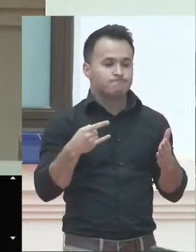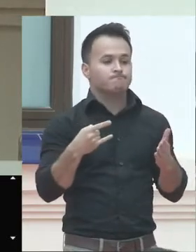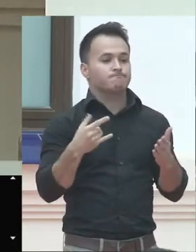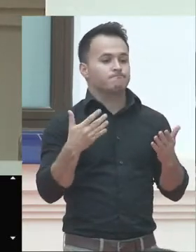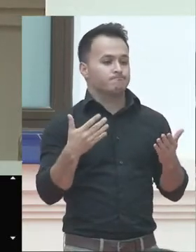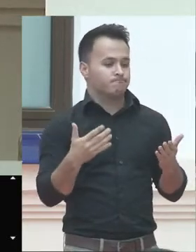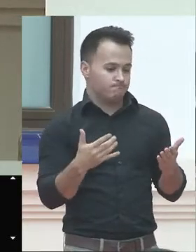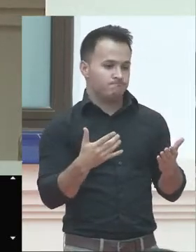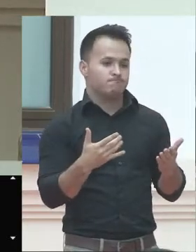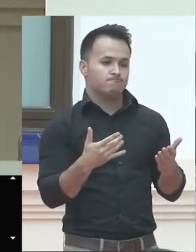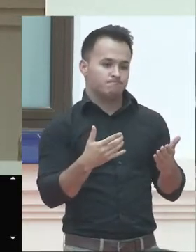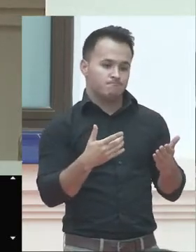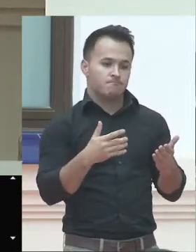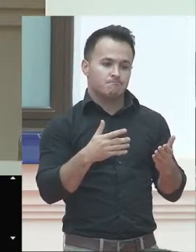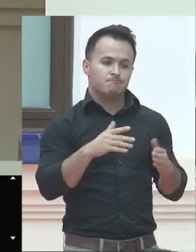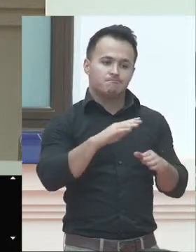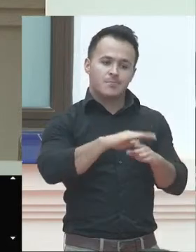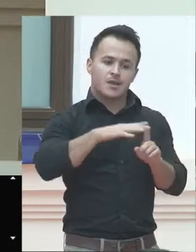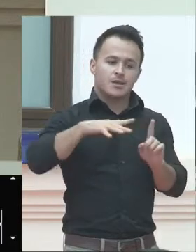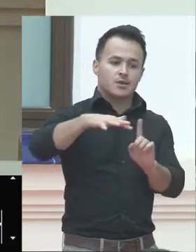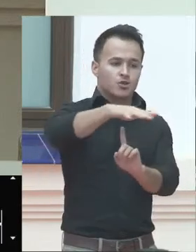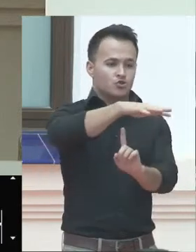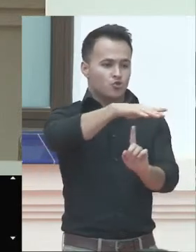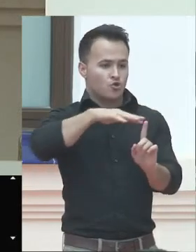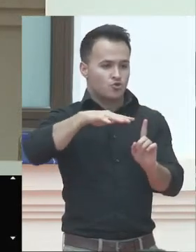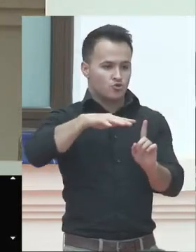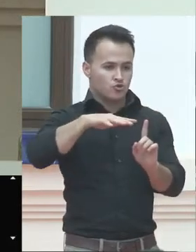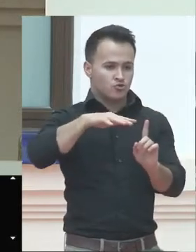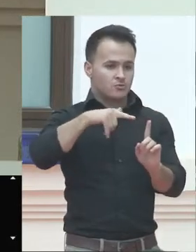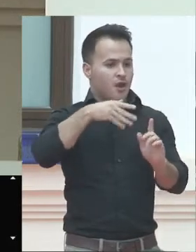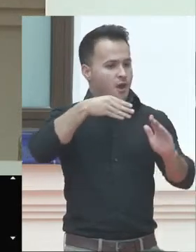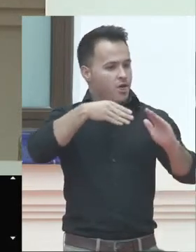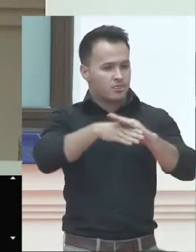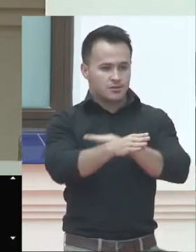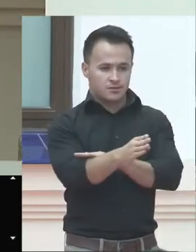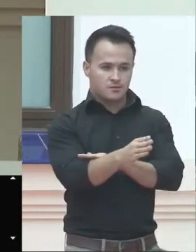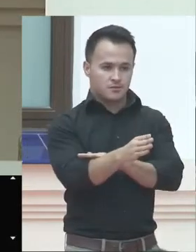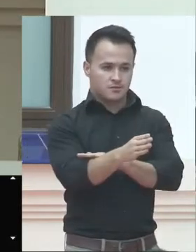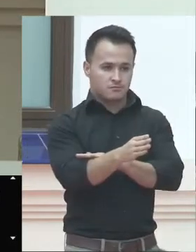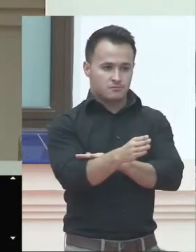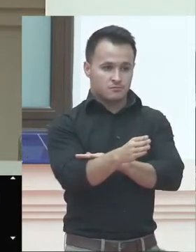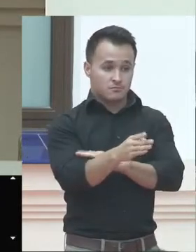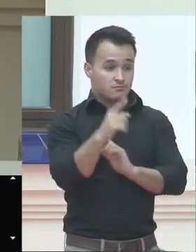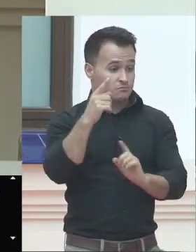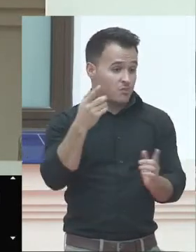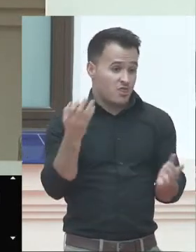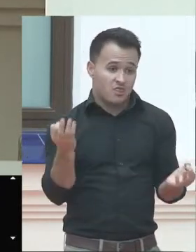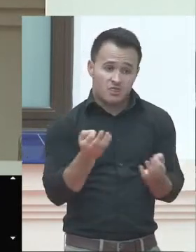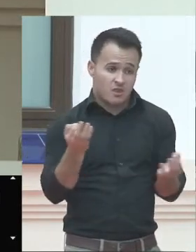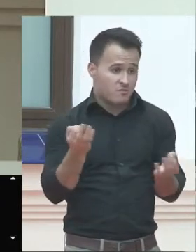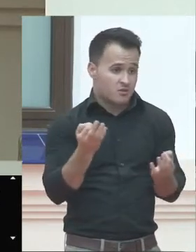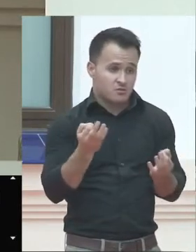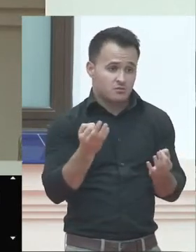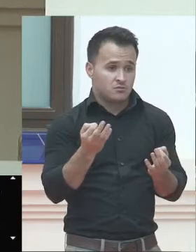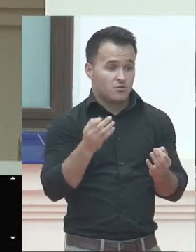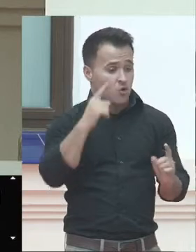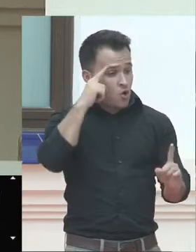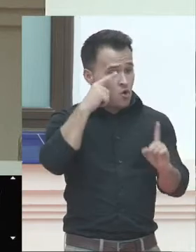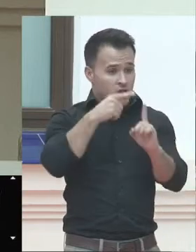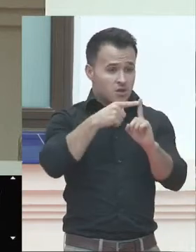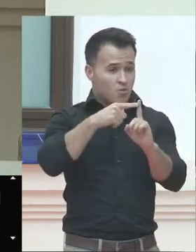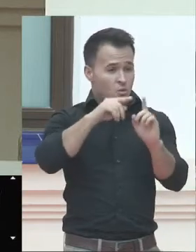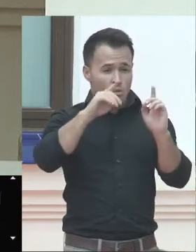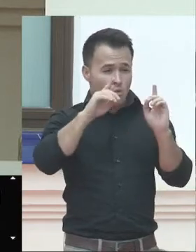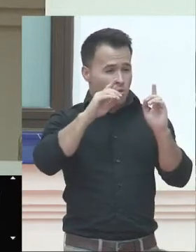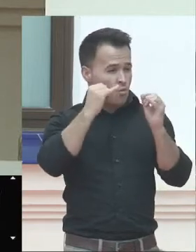para que los entornos en los que nos estamos moviendo sean accesibles, es que realmente estemos utilizando como objetivo final